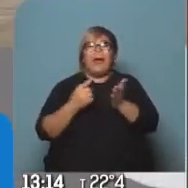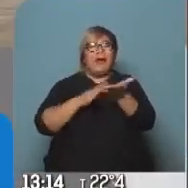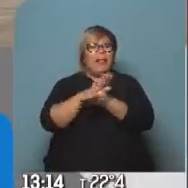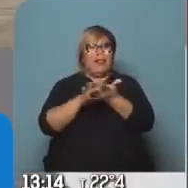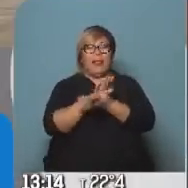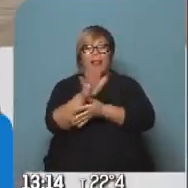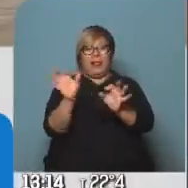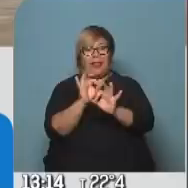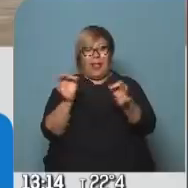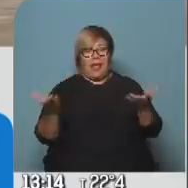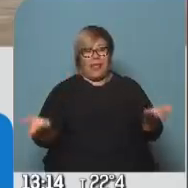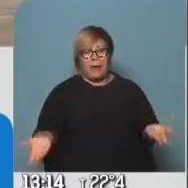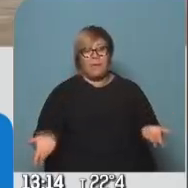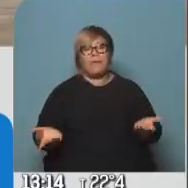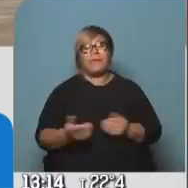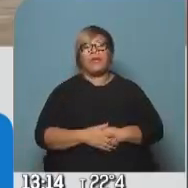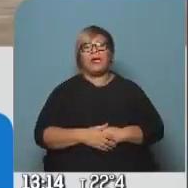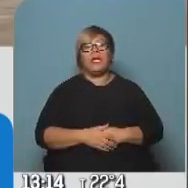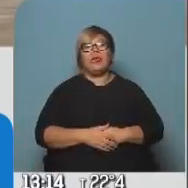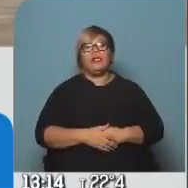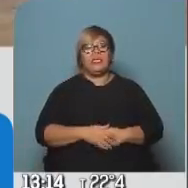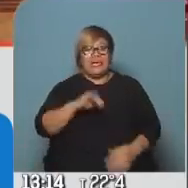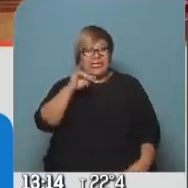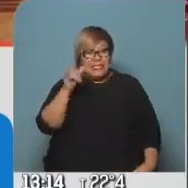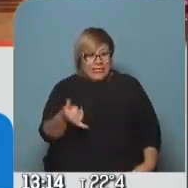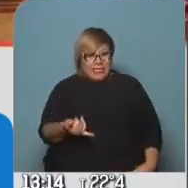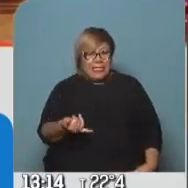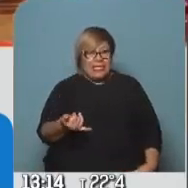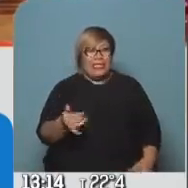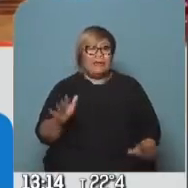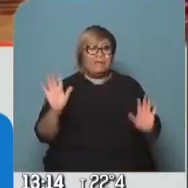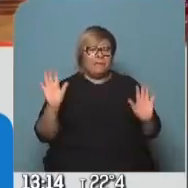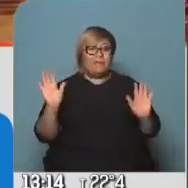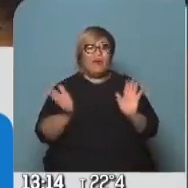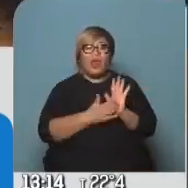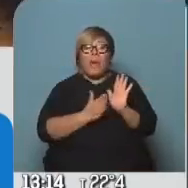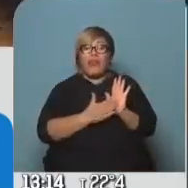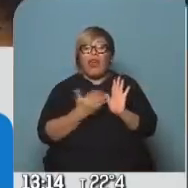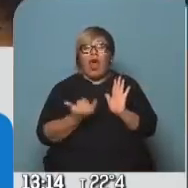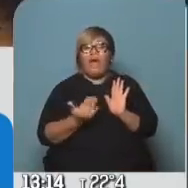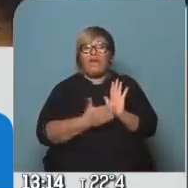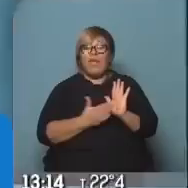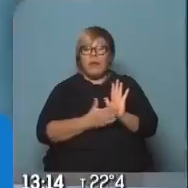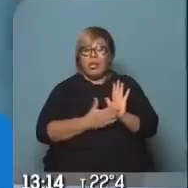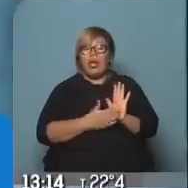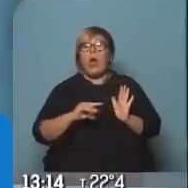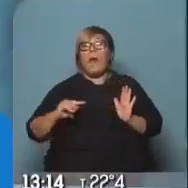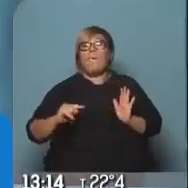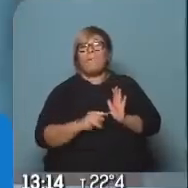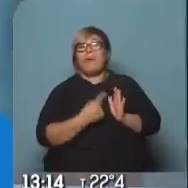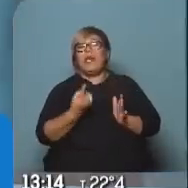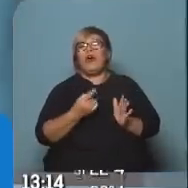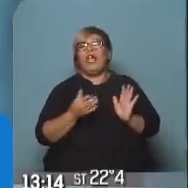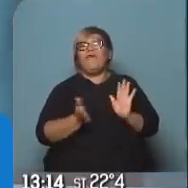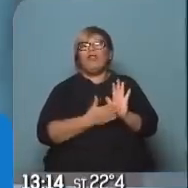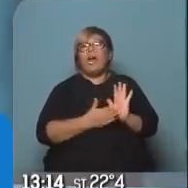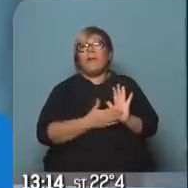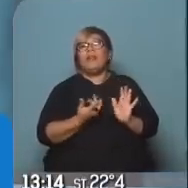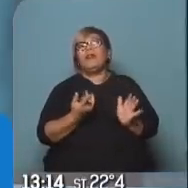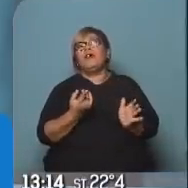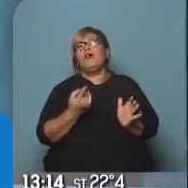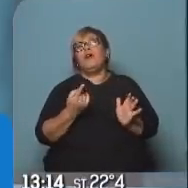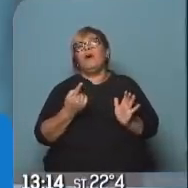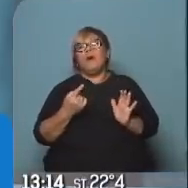que tiene su fundamento, pero que puede ser equivocada a la larga, que es rematar UNASUR y crear otra cosa que